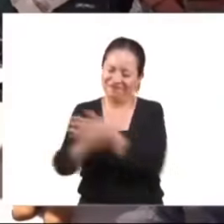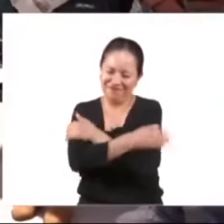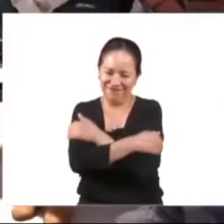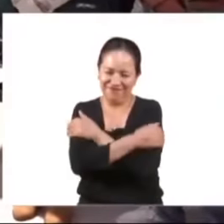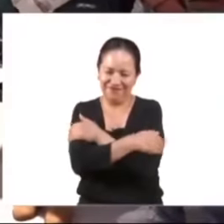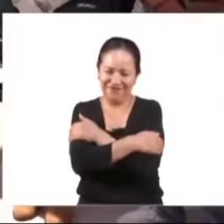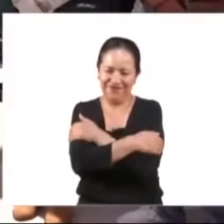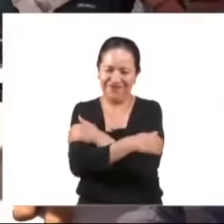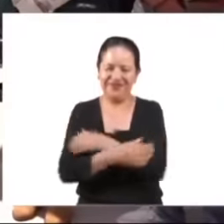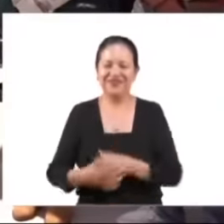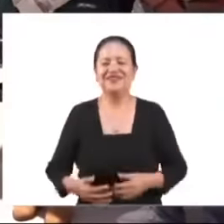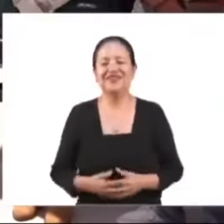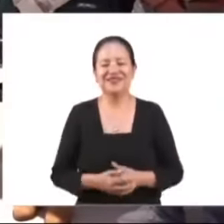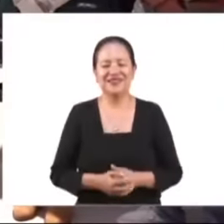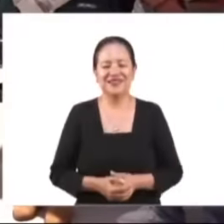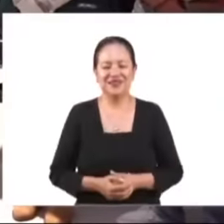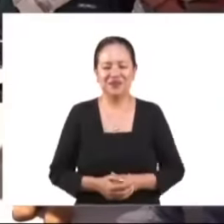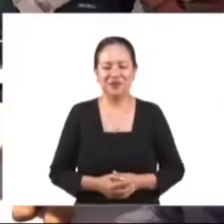gracias